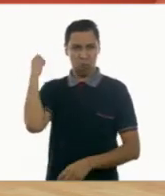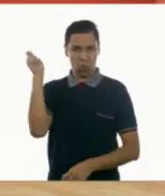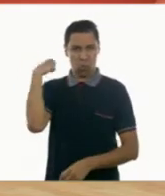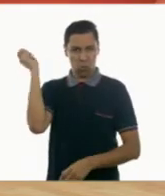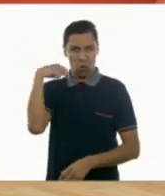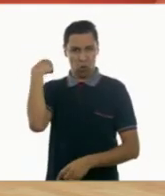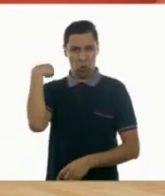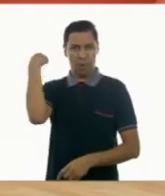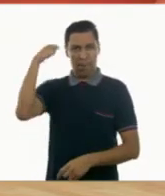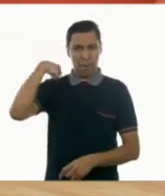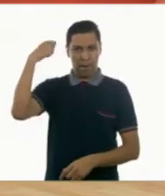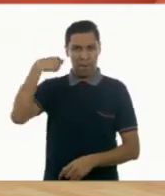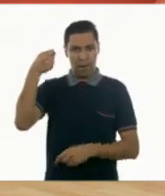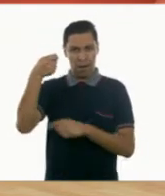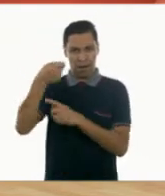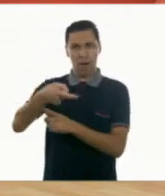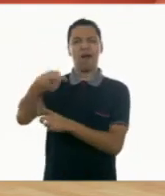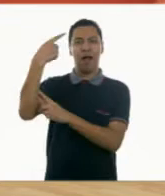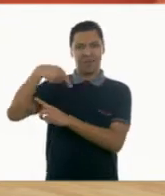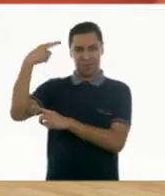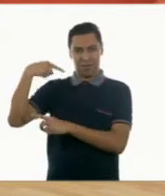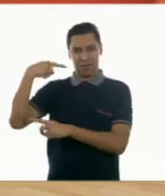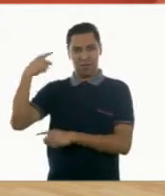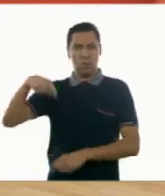hacia adelante y después hacia atrás.